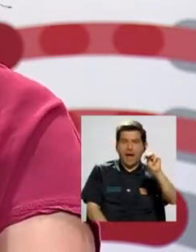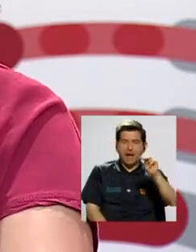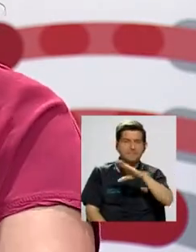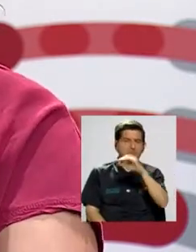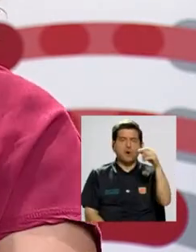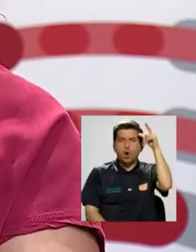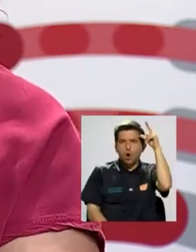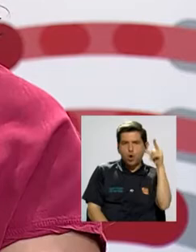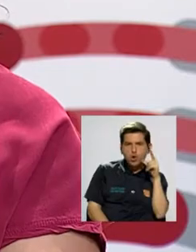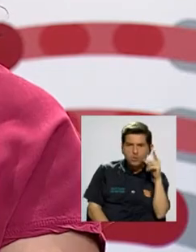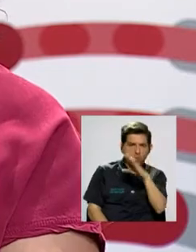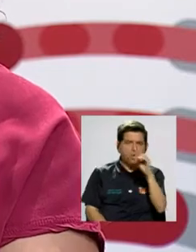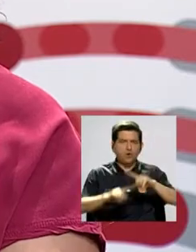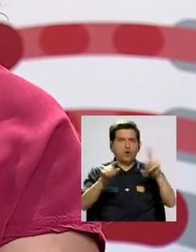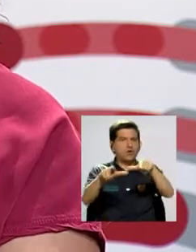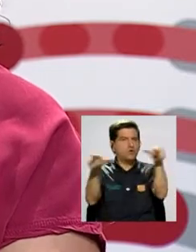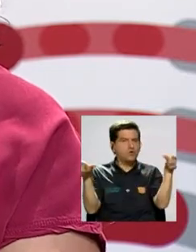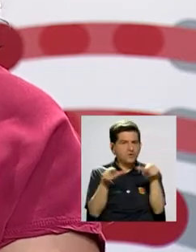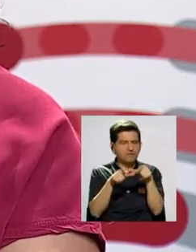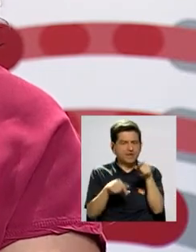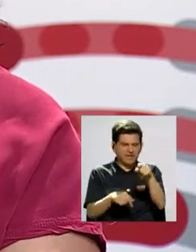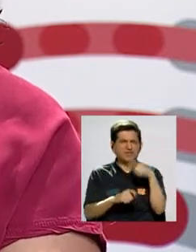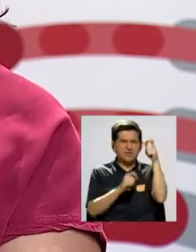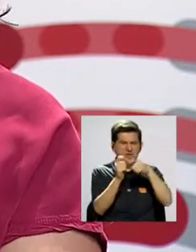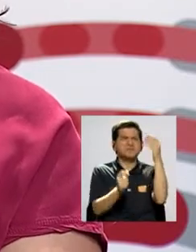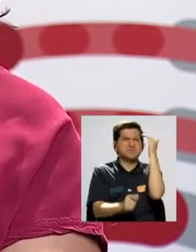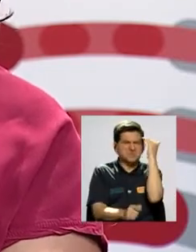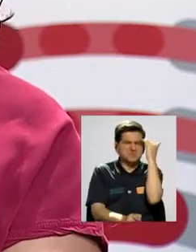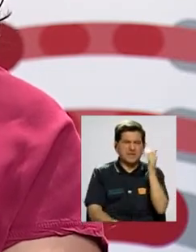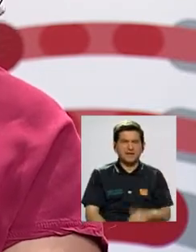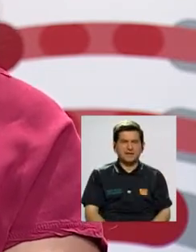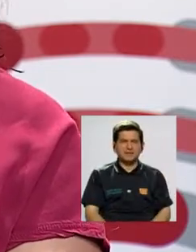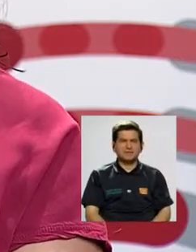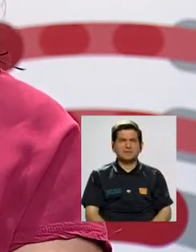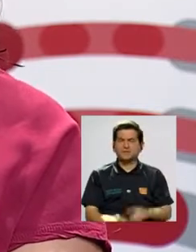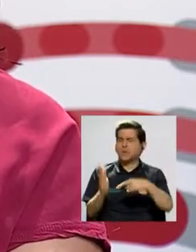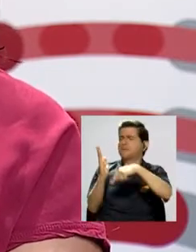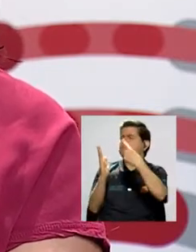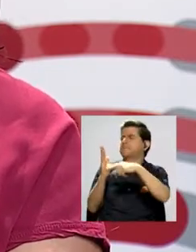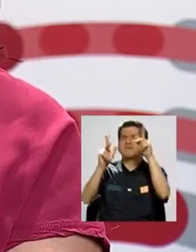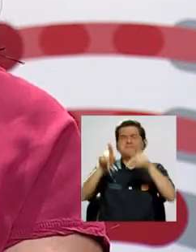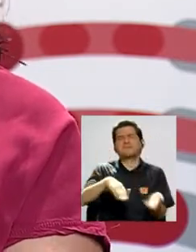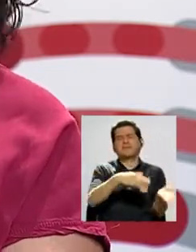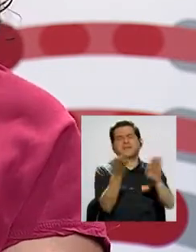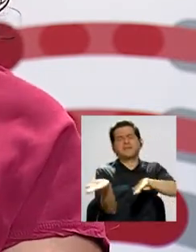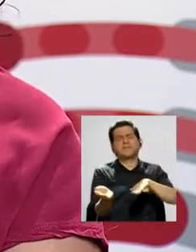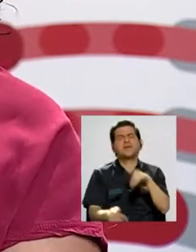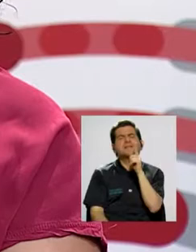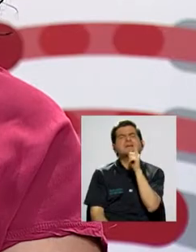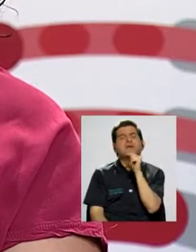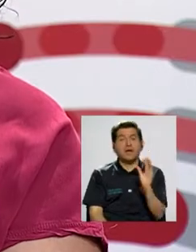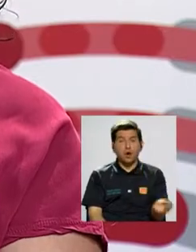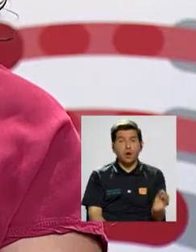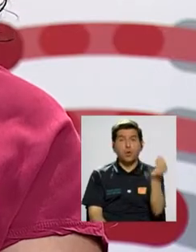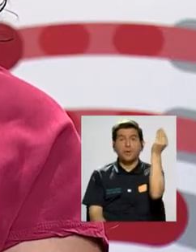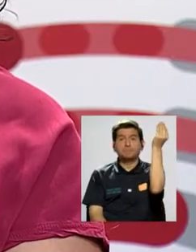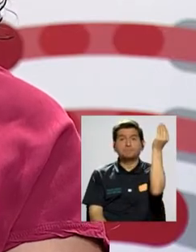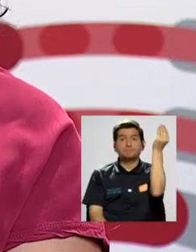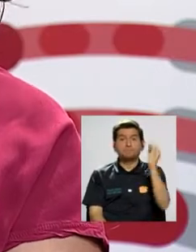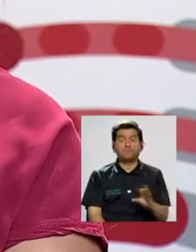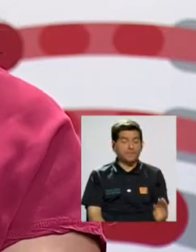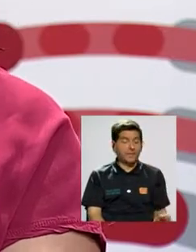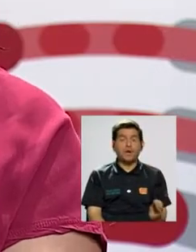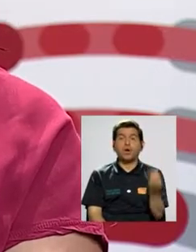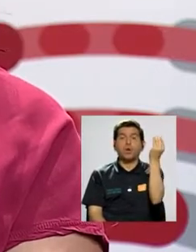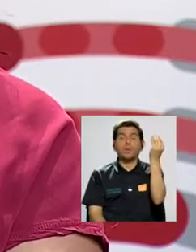en Limón, en algunas zonas. Eso está muy focalizado. ¿Quién es el perfil de la gente que muere? Son jóvenes. Son